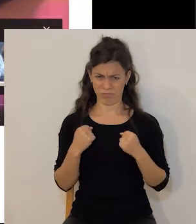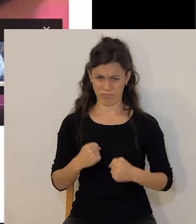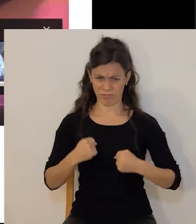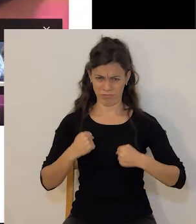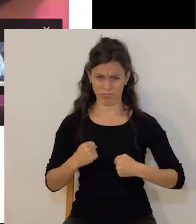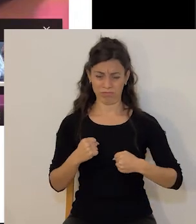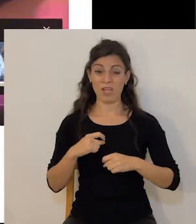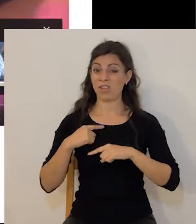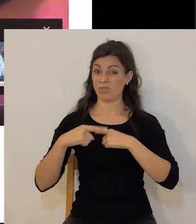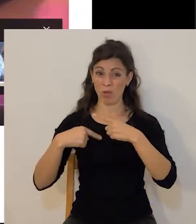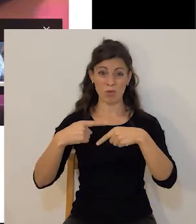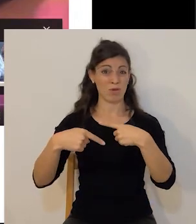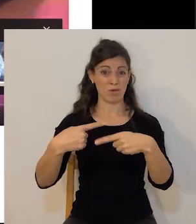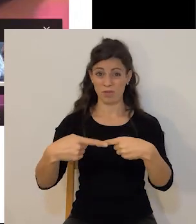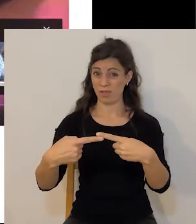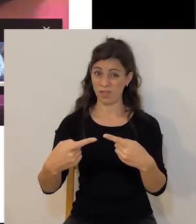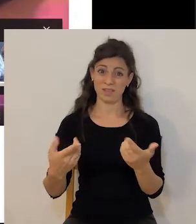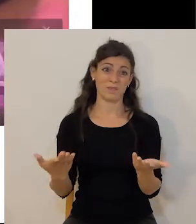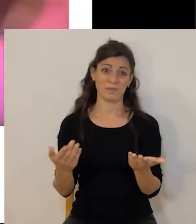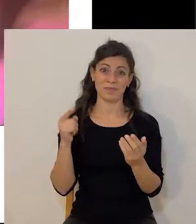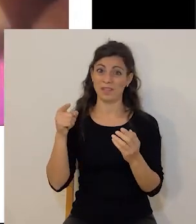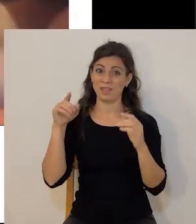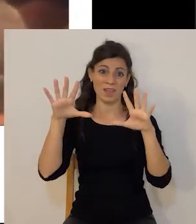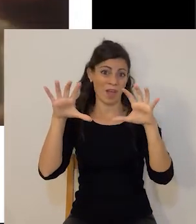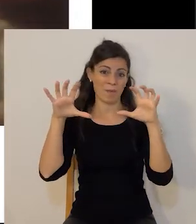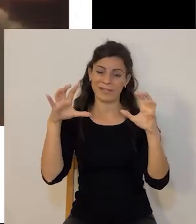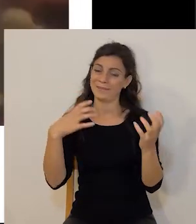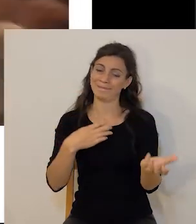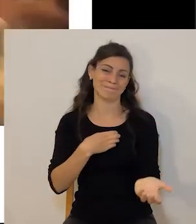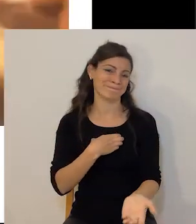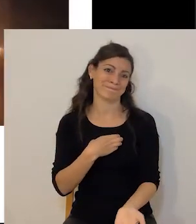los días, pues fijaros, no puede aprender.